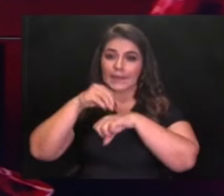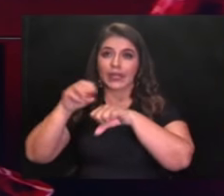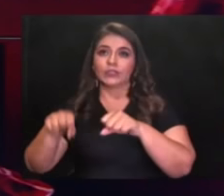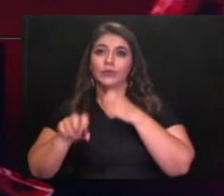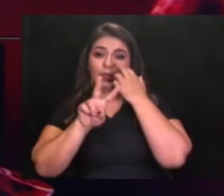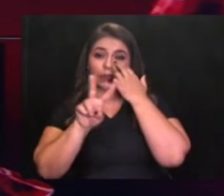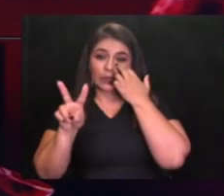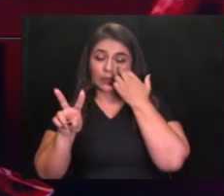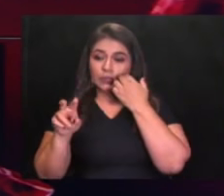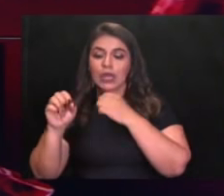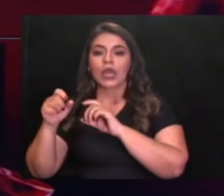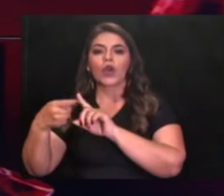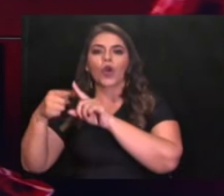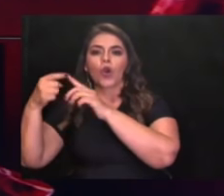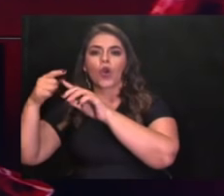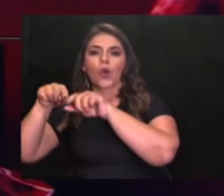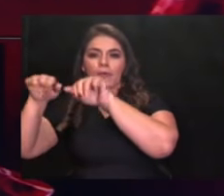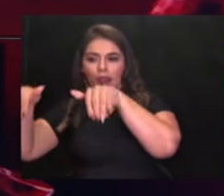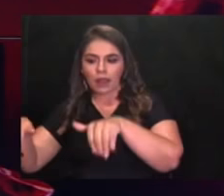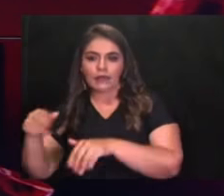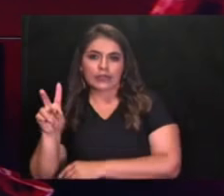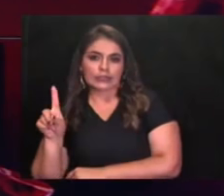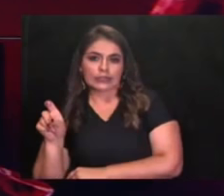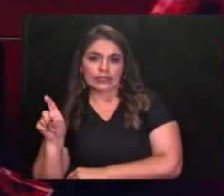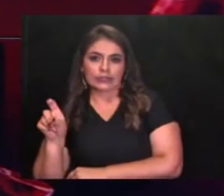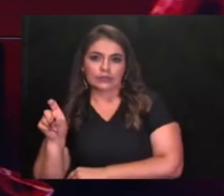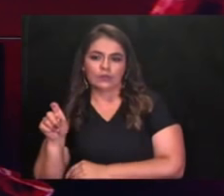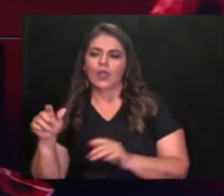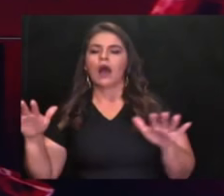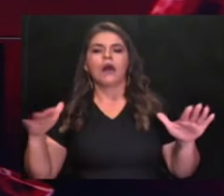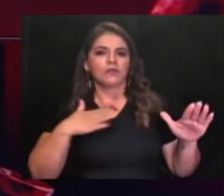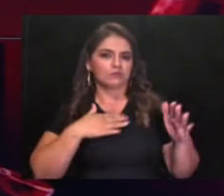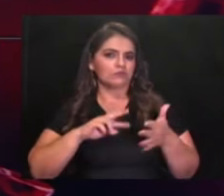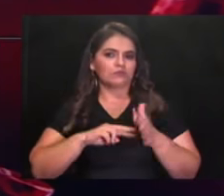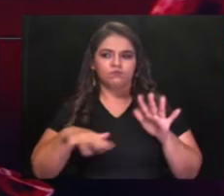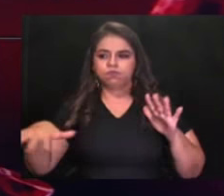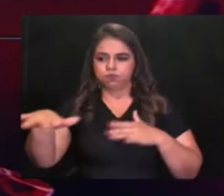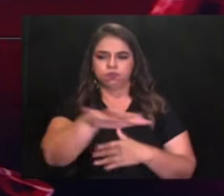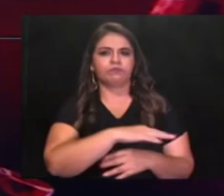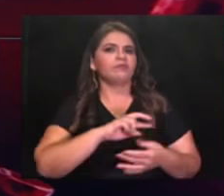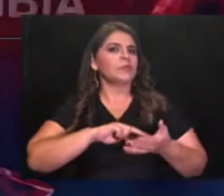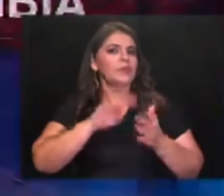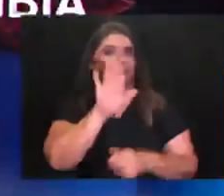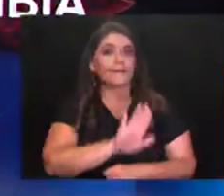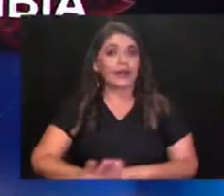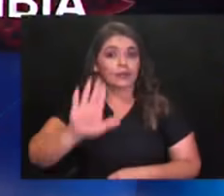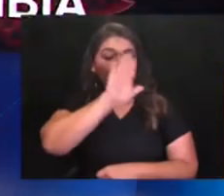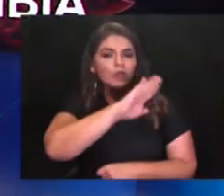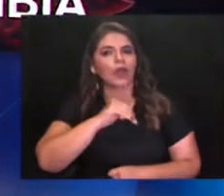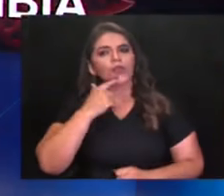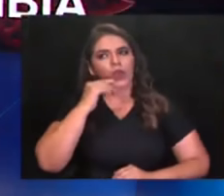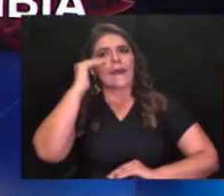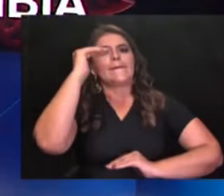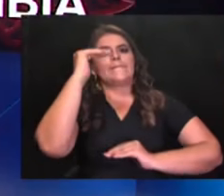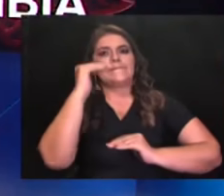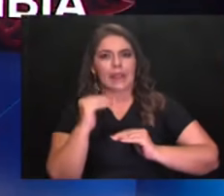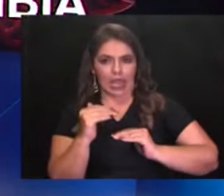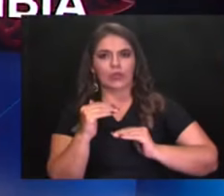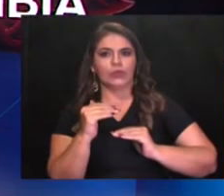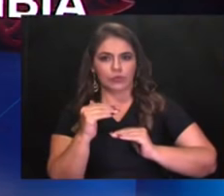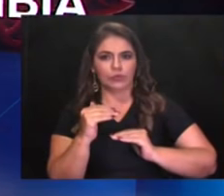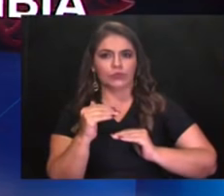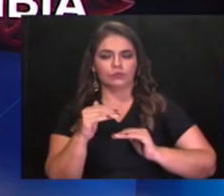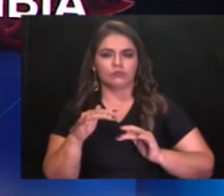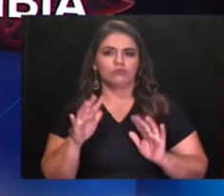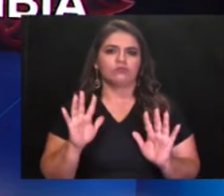con 22 y Copacabana con 6 casos que continúan activos. Aún así, el departamento de Antioquia sigue teniendo una de las tasas más